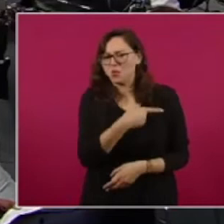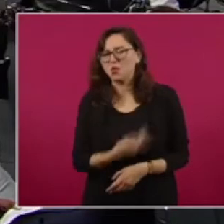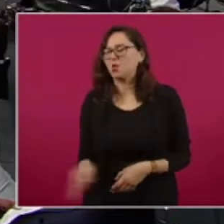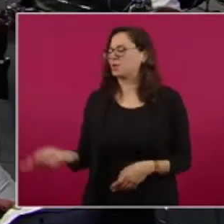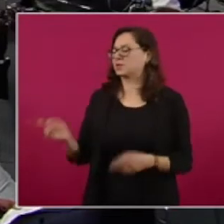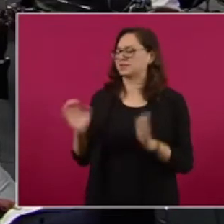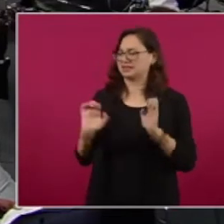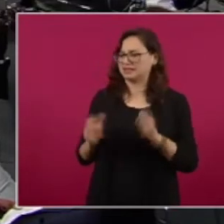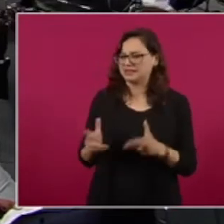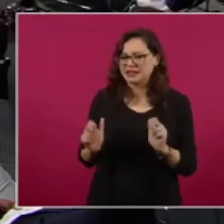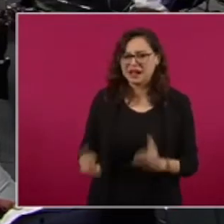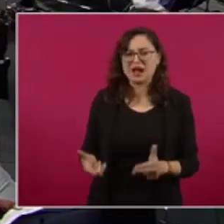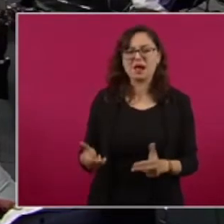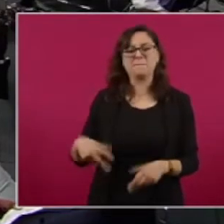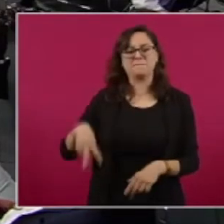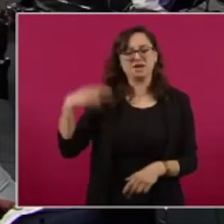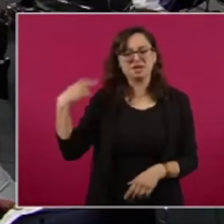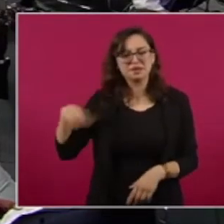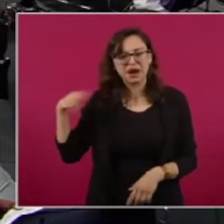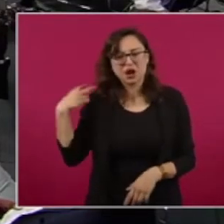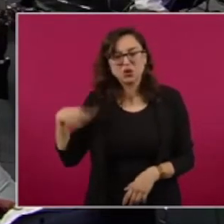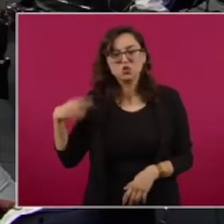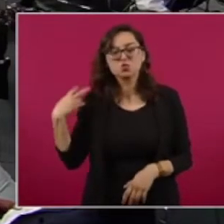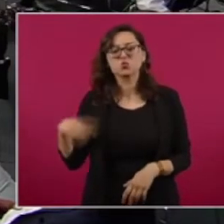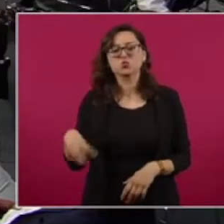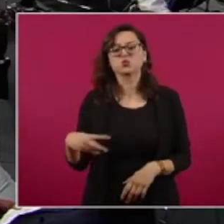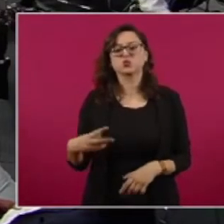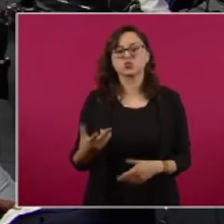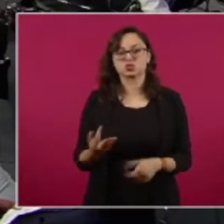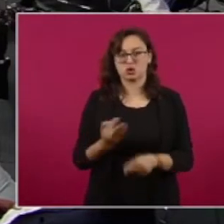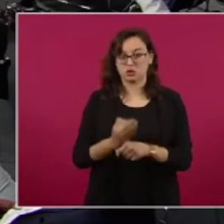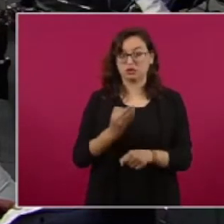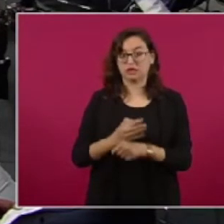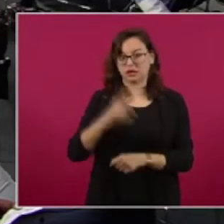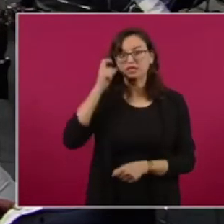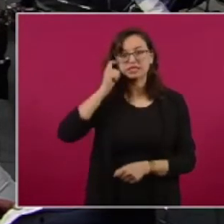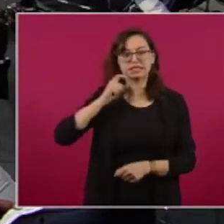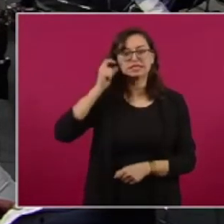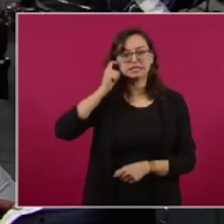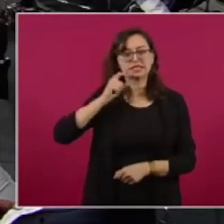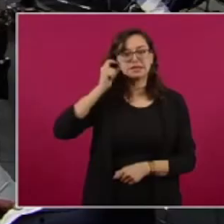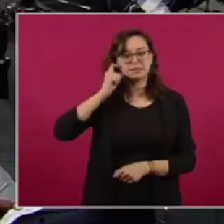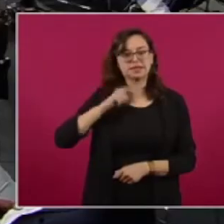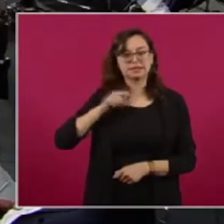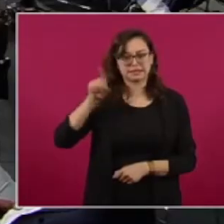Chiapas, Veracruz, ahora están en Chiapas,